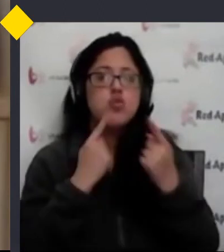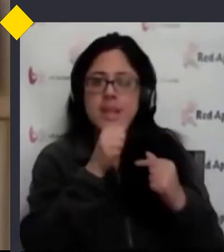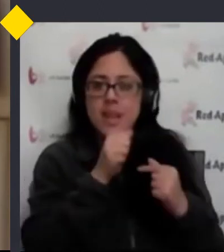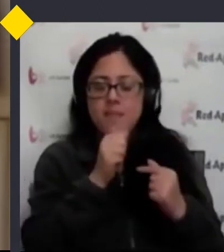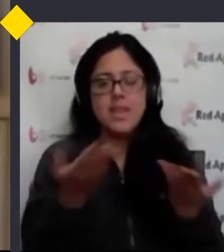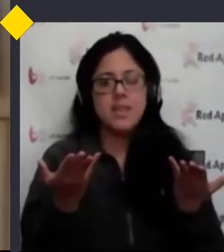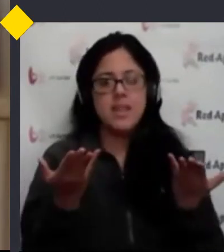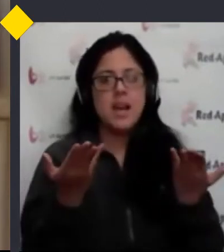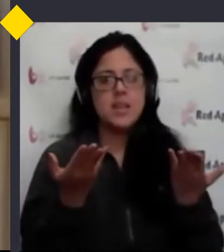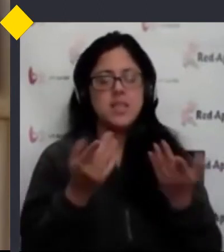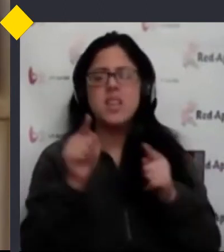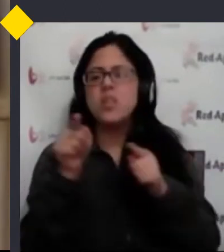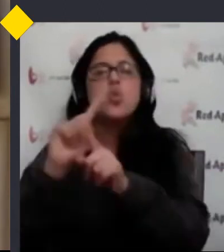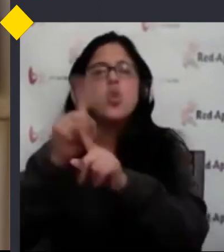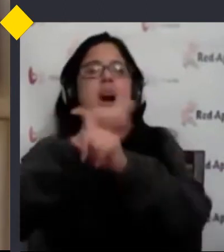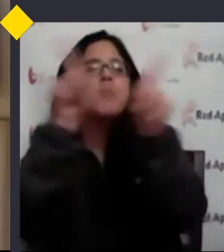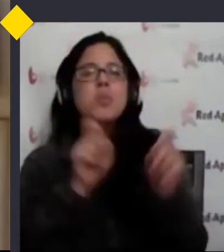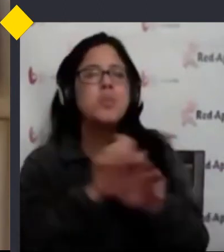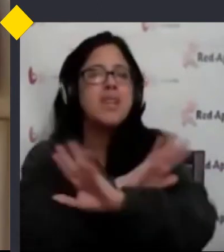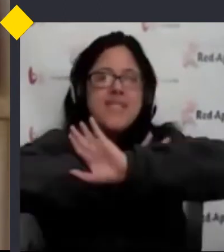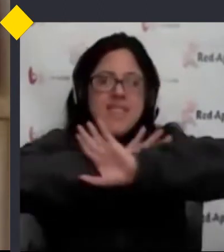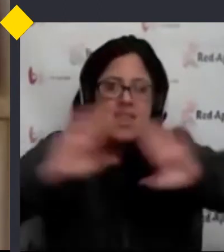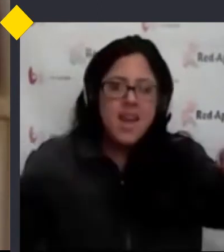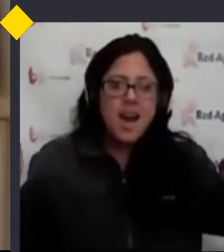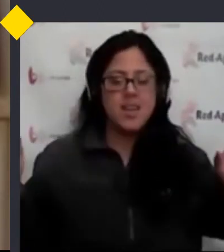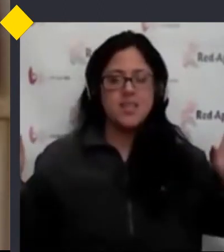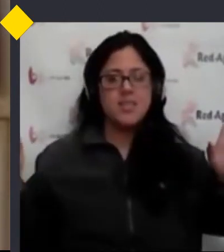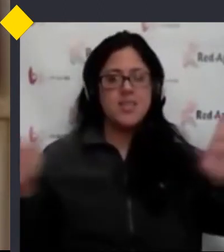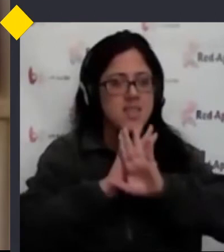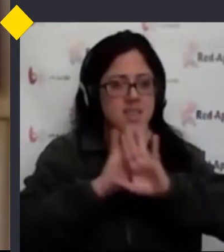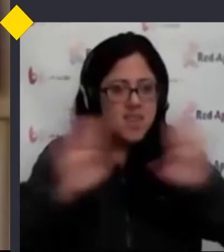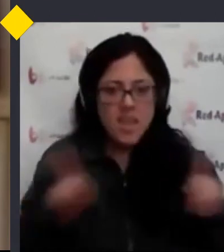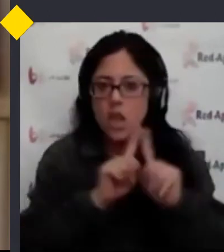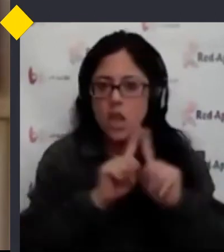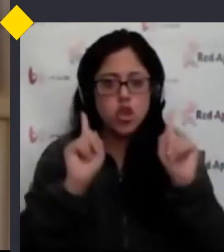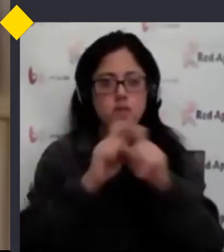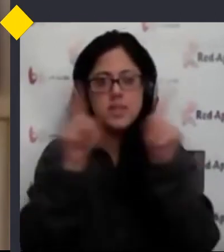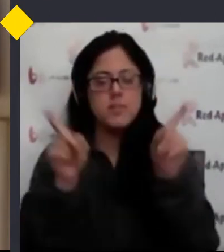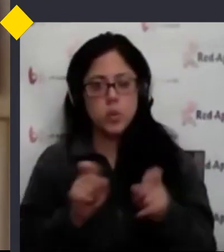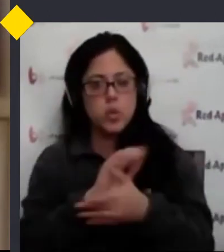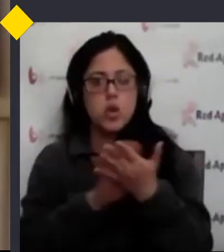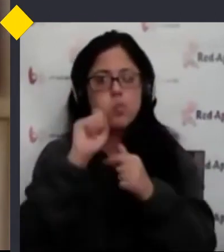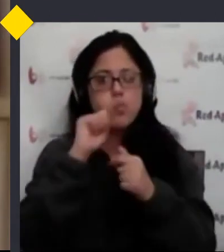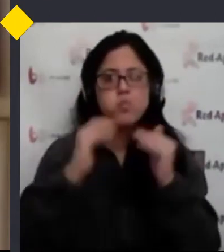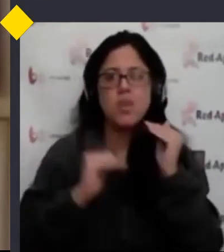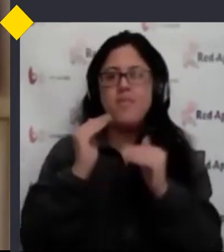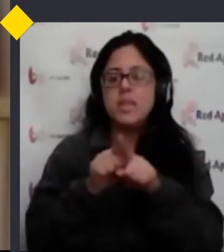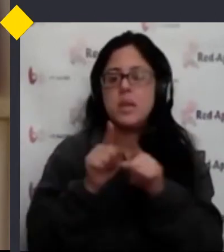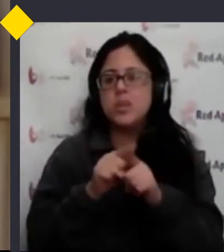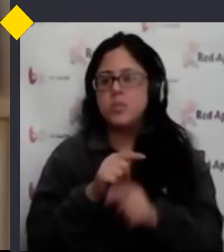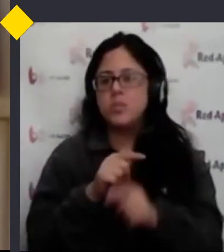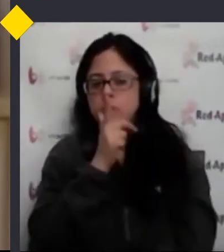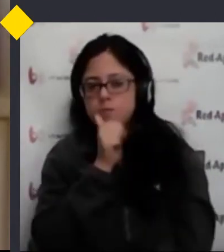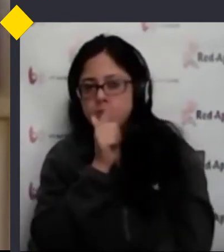no preguntas nada que no debe ser preguntado, que genera sesgo. Después, por ejemplo, que también la decisión no